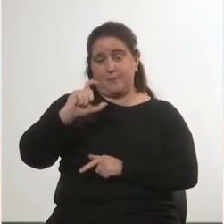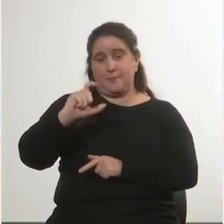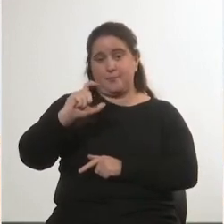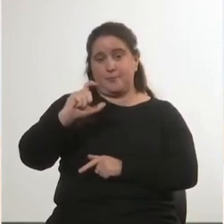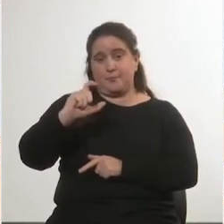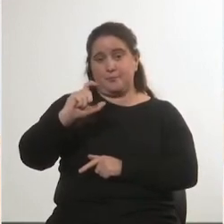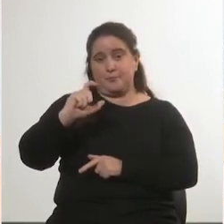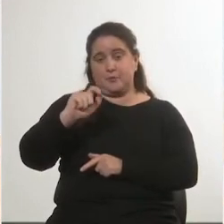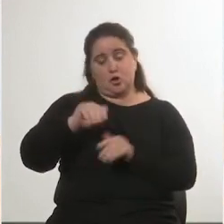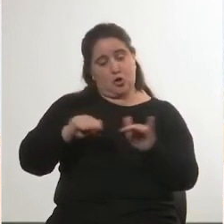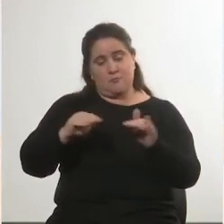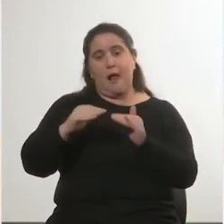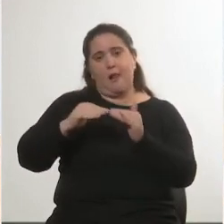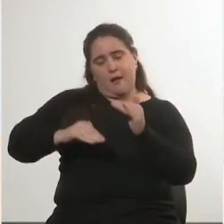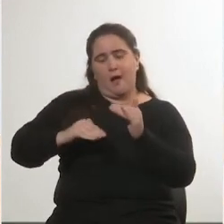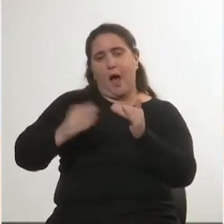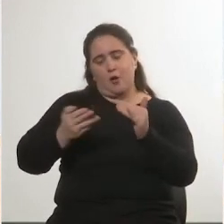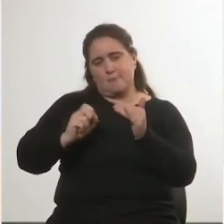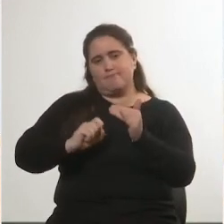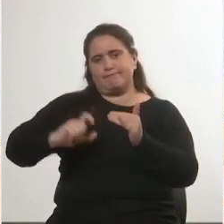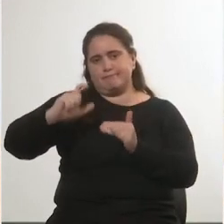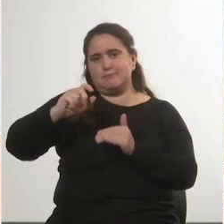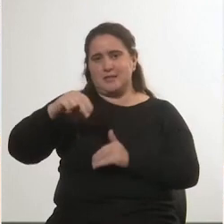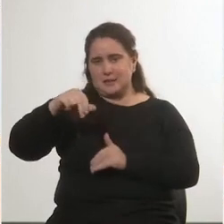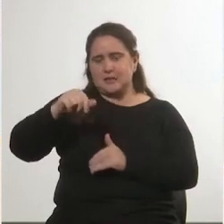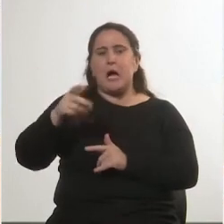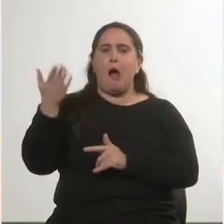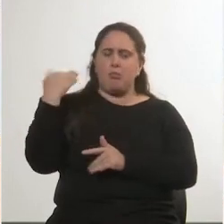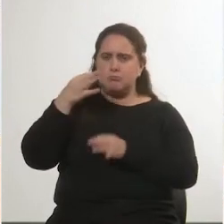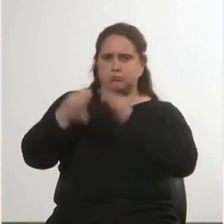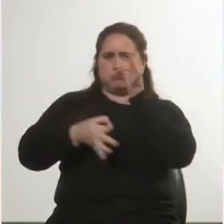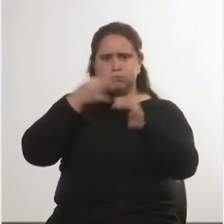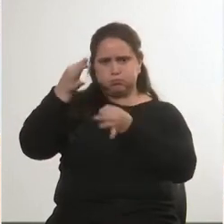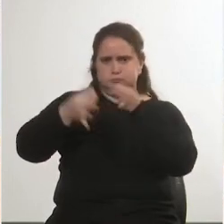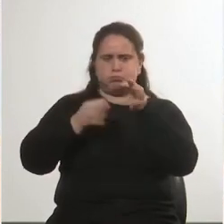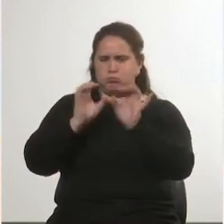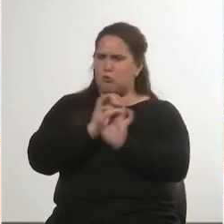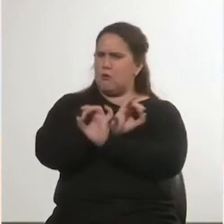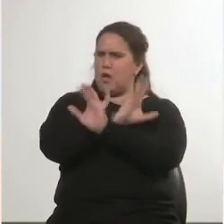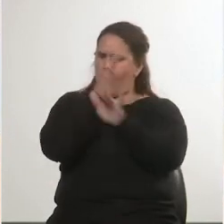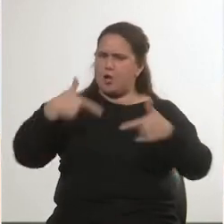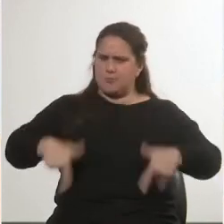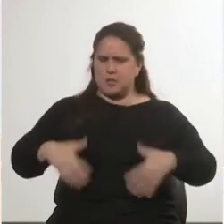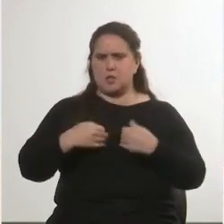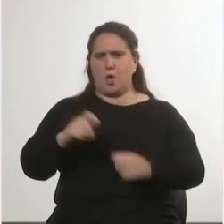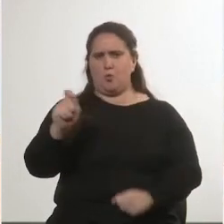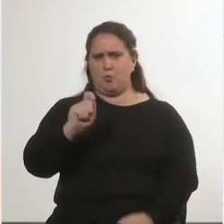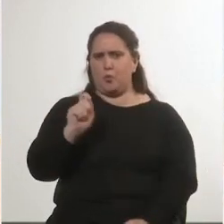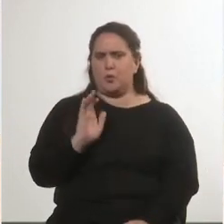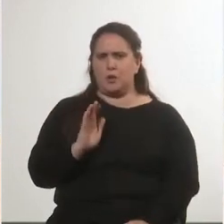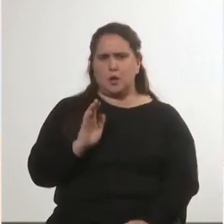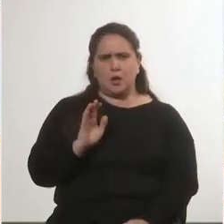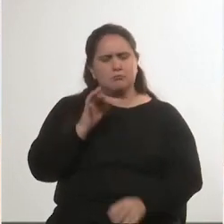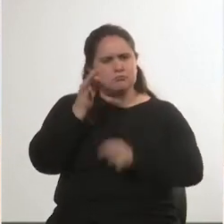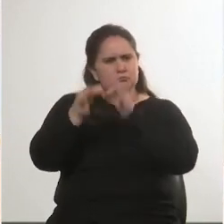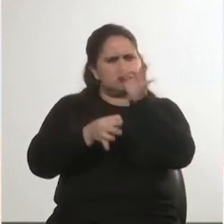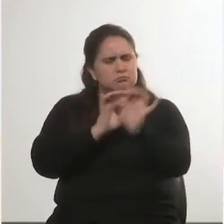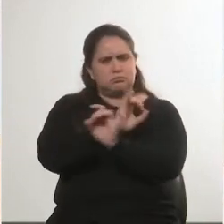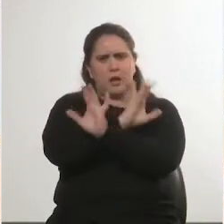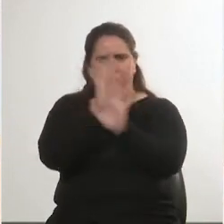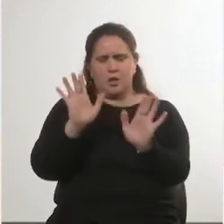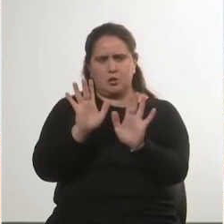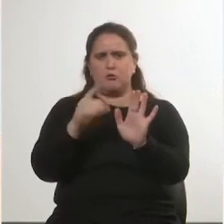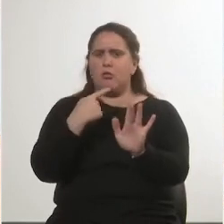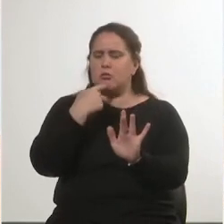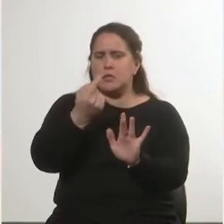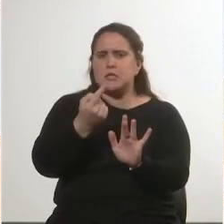alto que el normal, lo explicó claramente la señora ministra de Salud Pública,